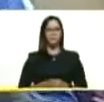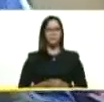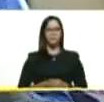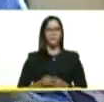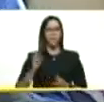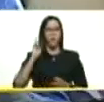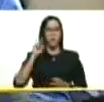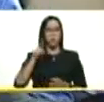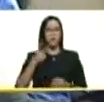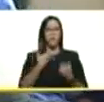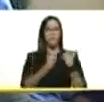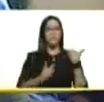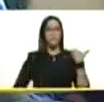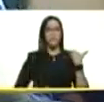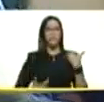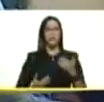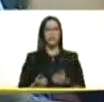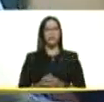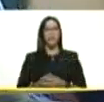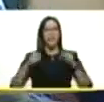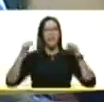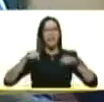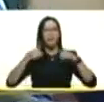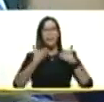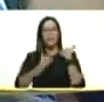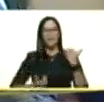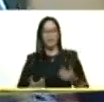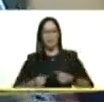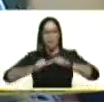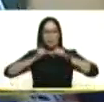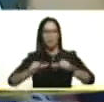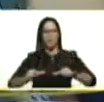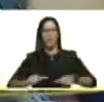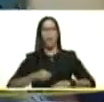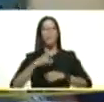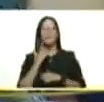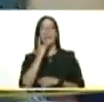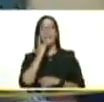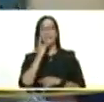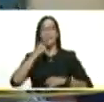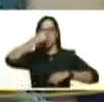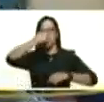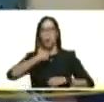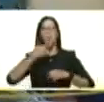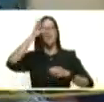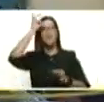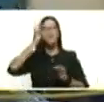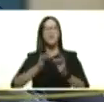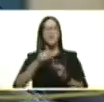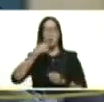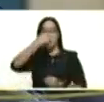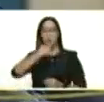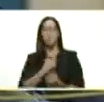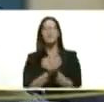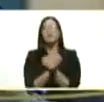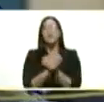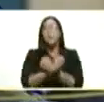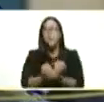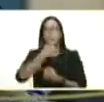Usted presidente, ese presidente firme, valiente, un hombre de fe, un hombre de amor al